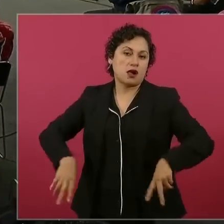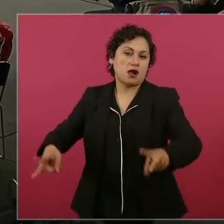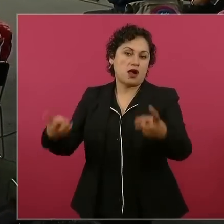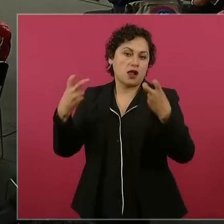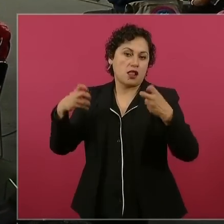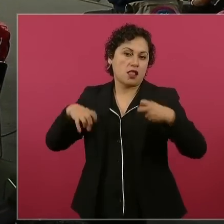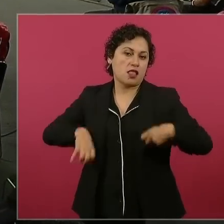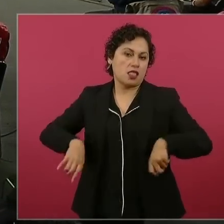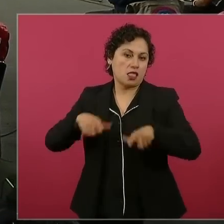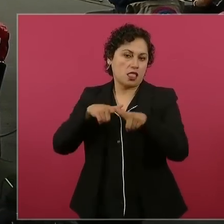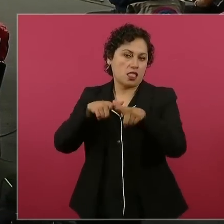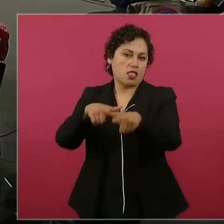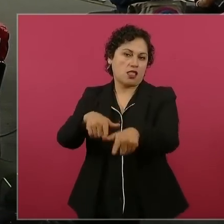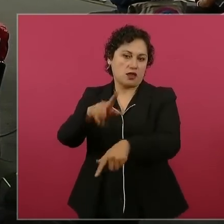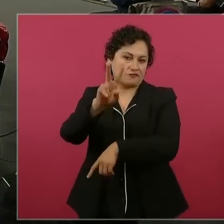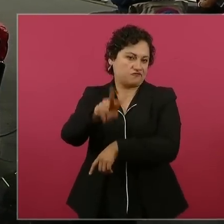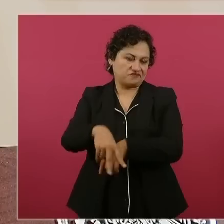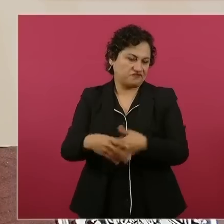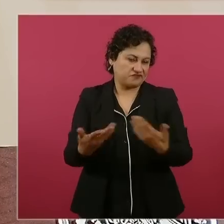para